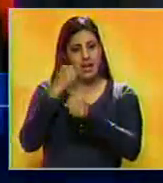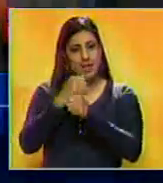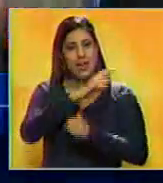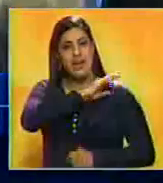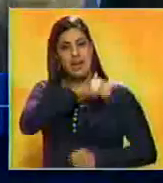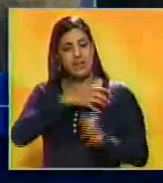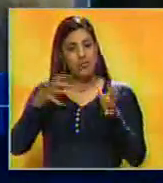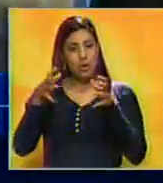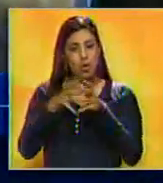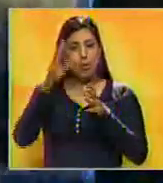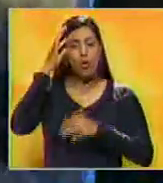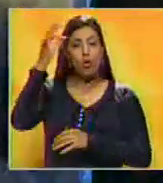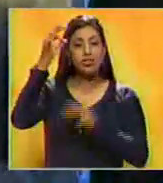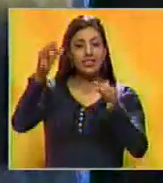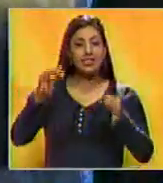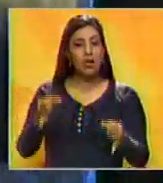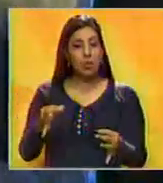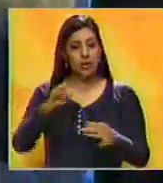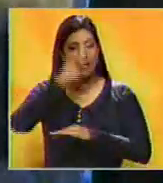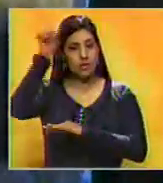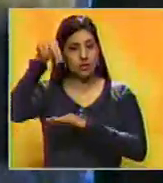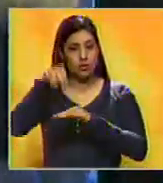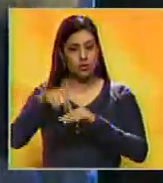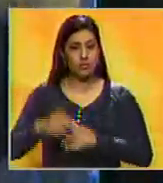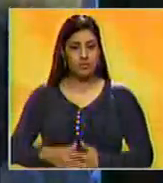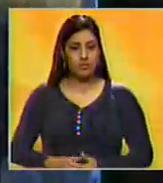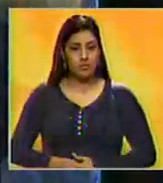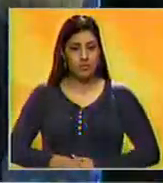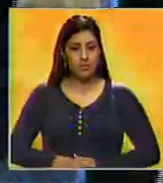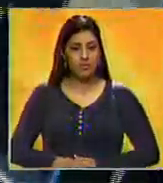jefe de gabinete del Consejo de Seguridad Nacional.